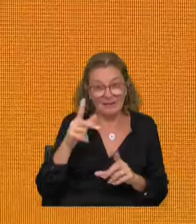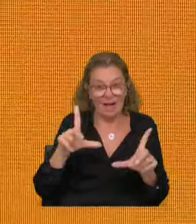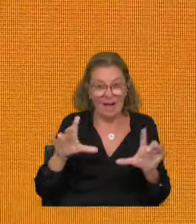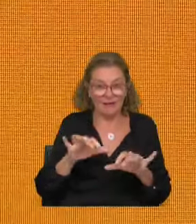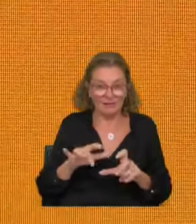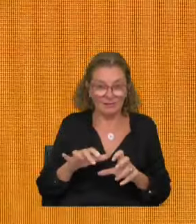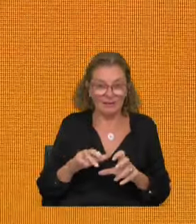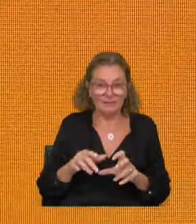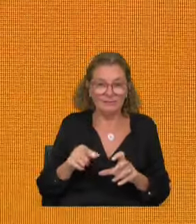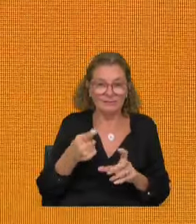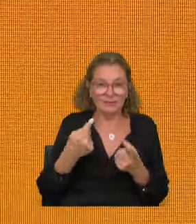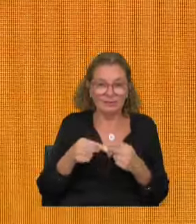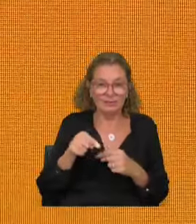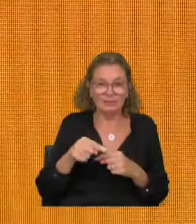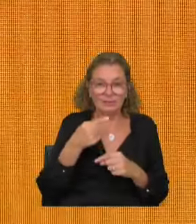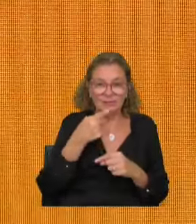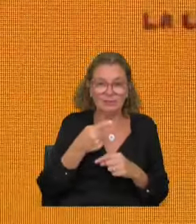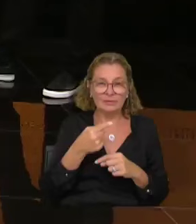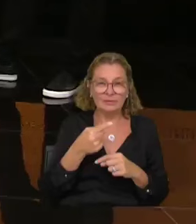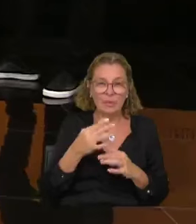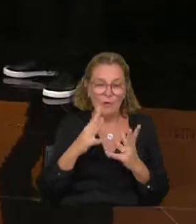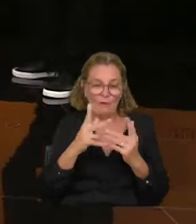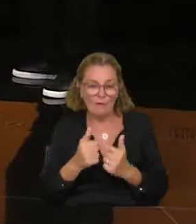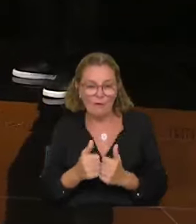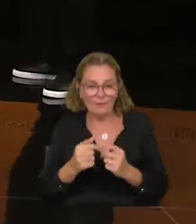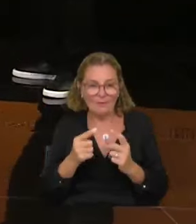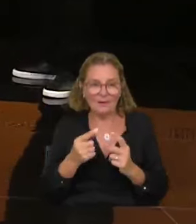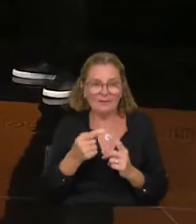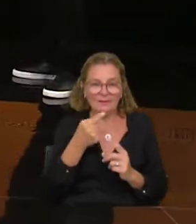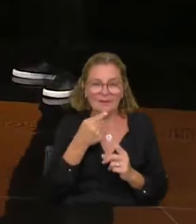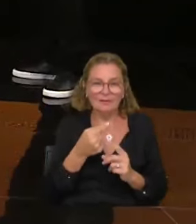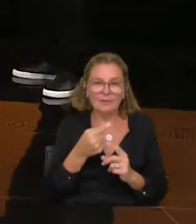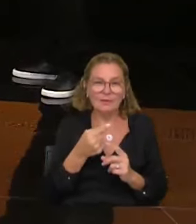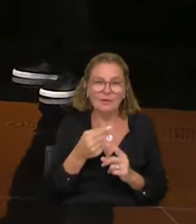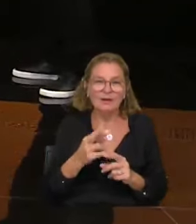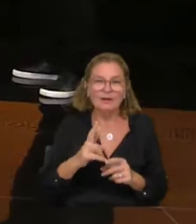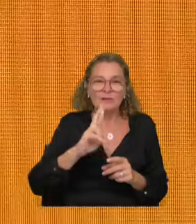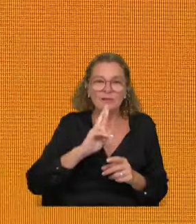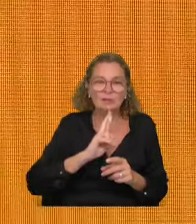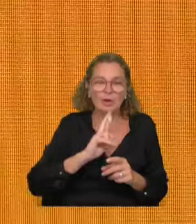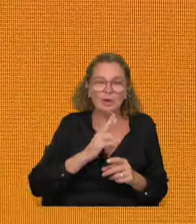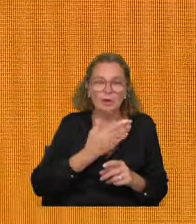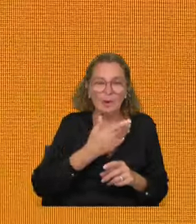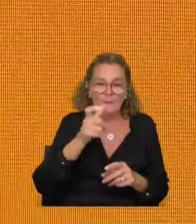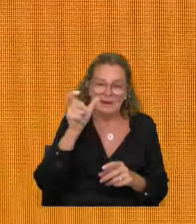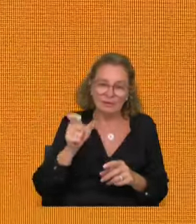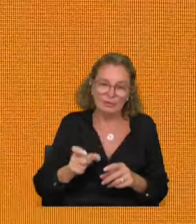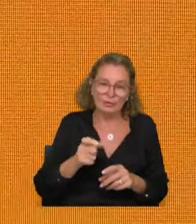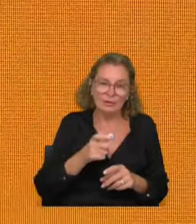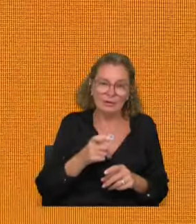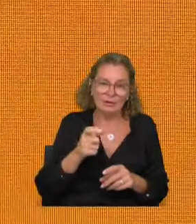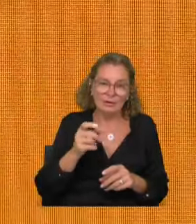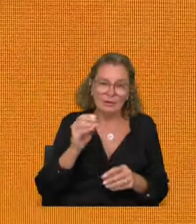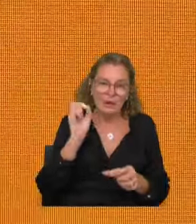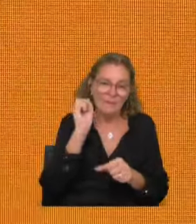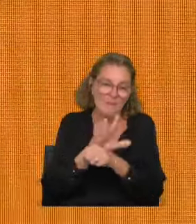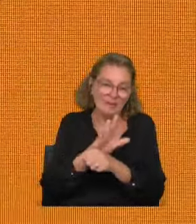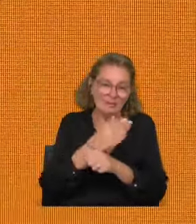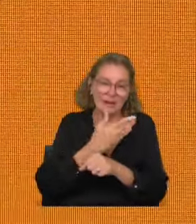Exacto Entonces aplicamos esos modelos eh Y lo que nos daba era que los actores del gobierno o sea los posteos que